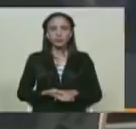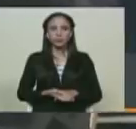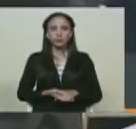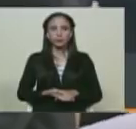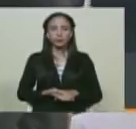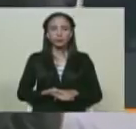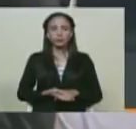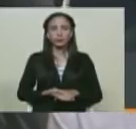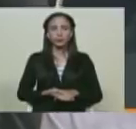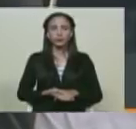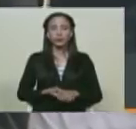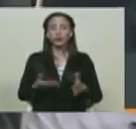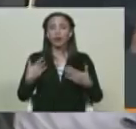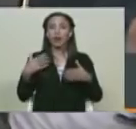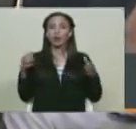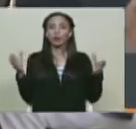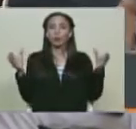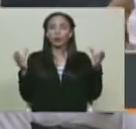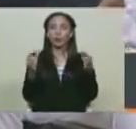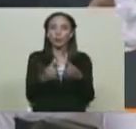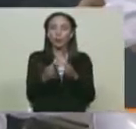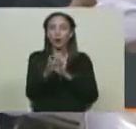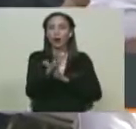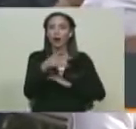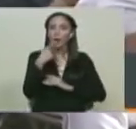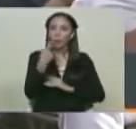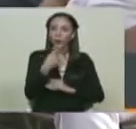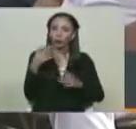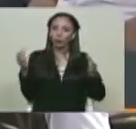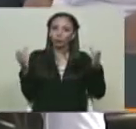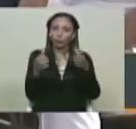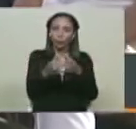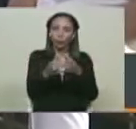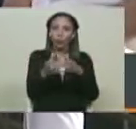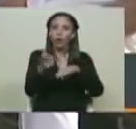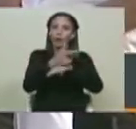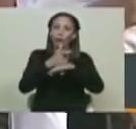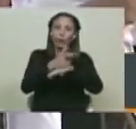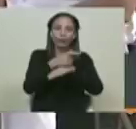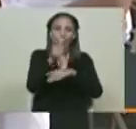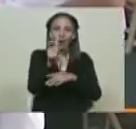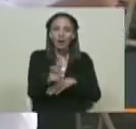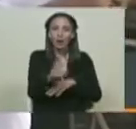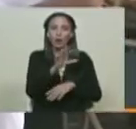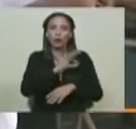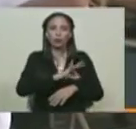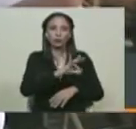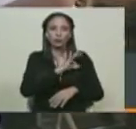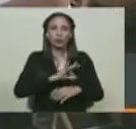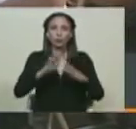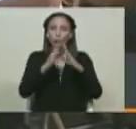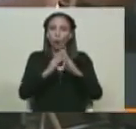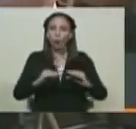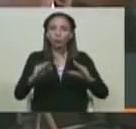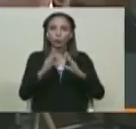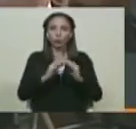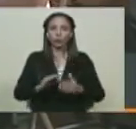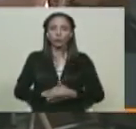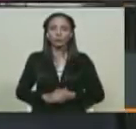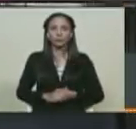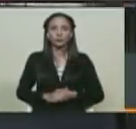En la medida que el equipo político, gubernamental, social y tecnológico